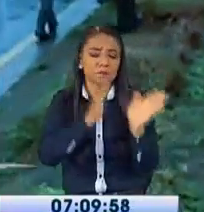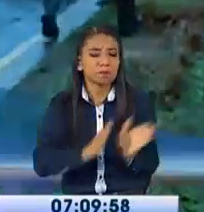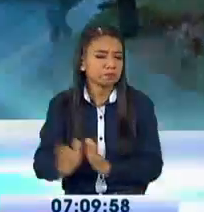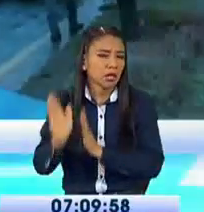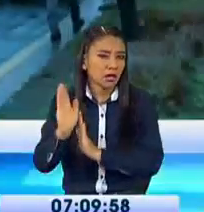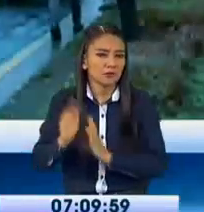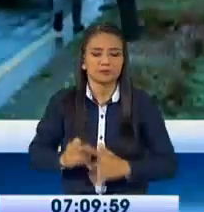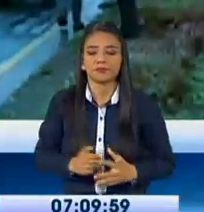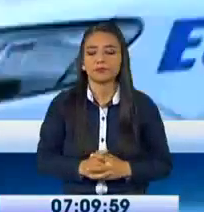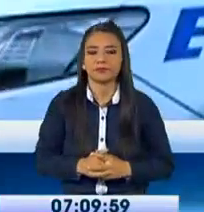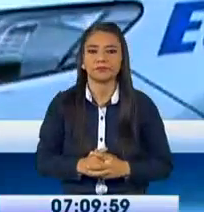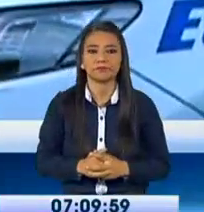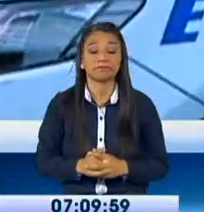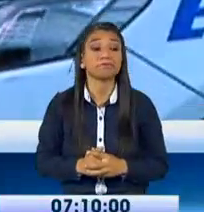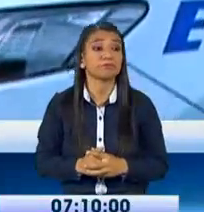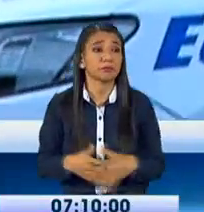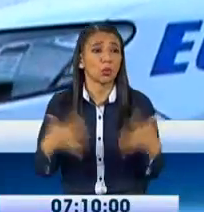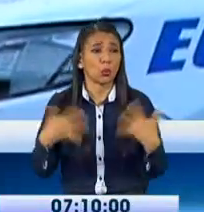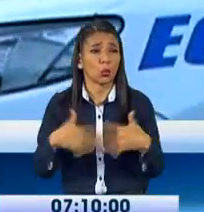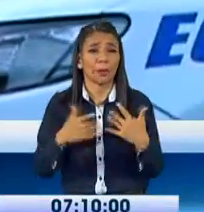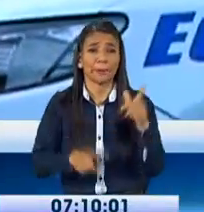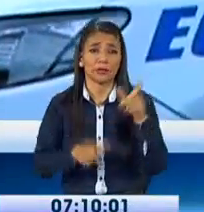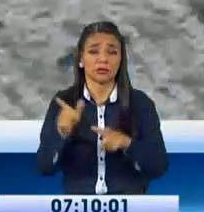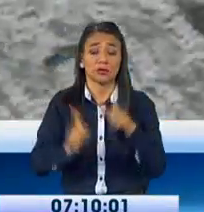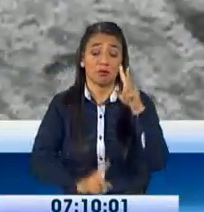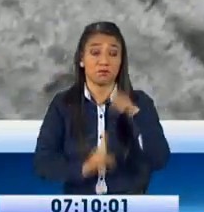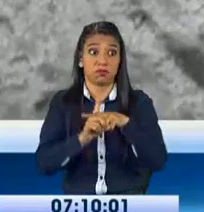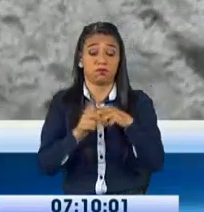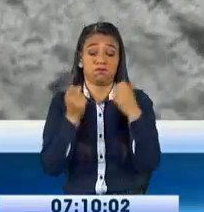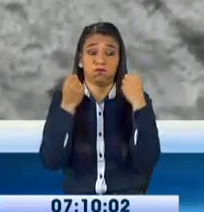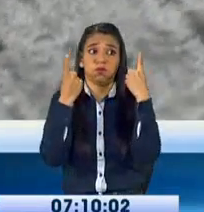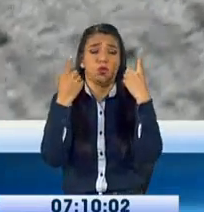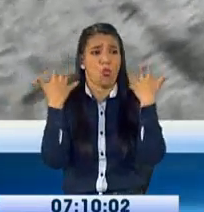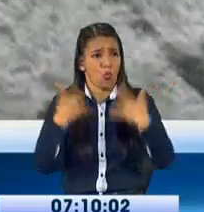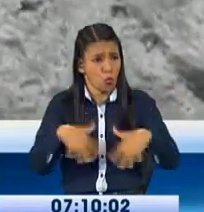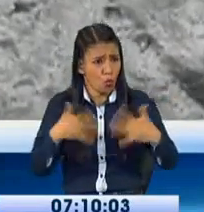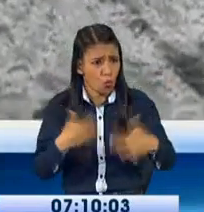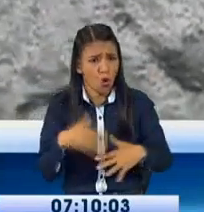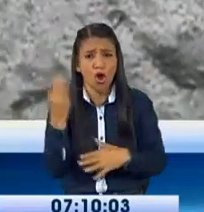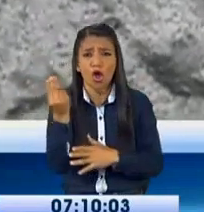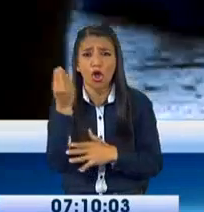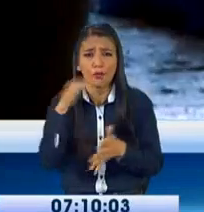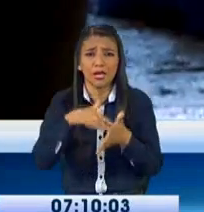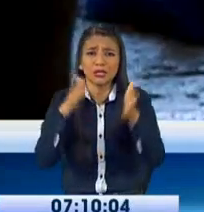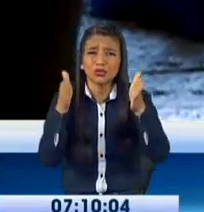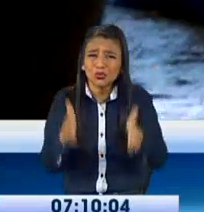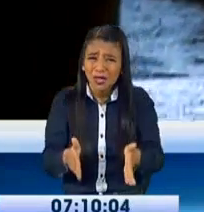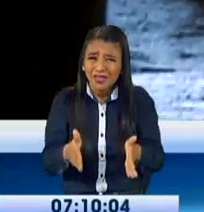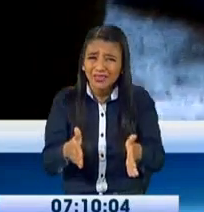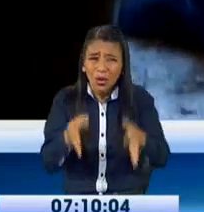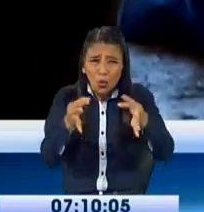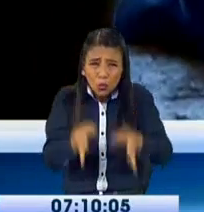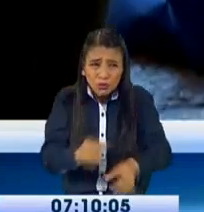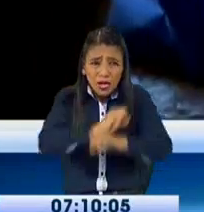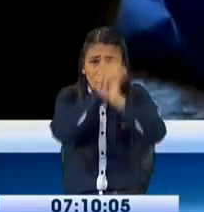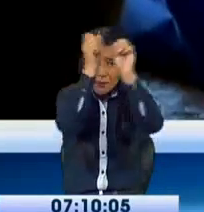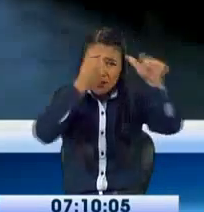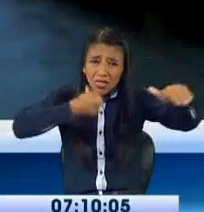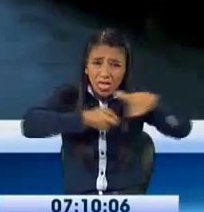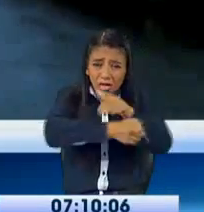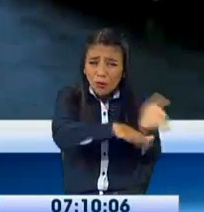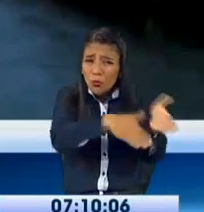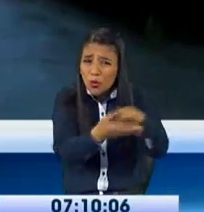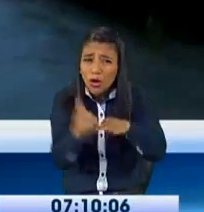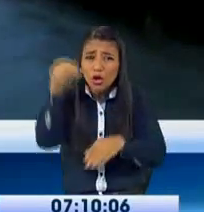Sin duda, más de una persona se quedó pasmada y sin tener qué decir al enterarse de la muerte de un joven estudiante que fue apuñalado en plena luz del día en